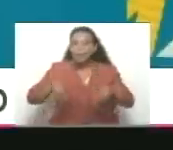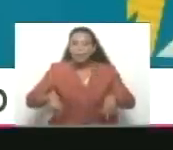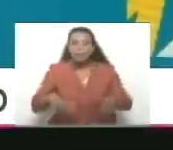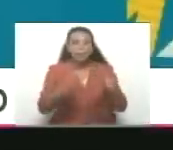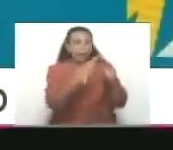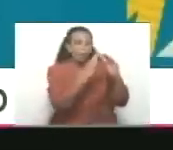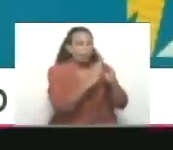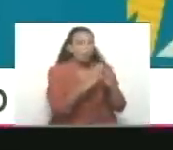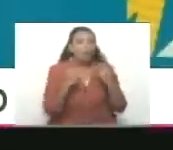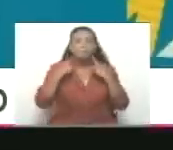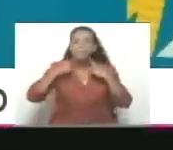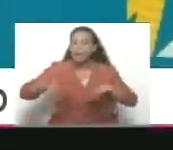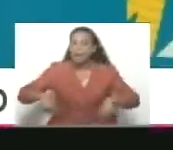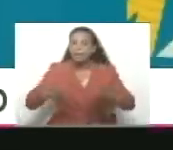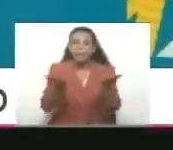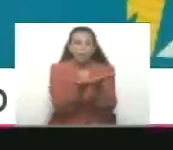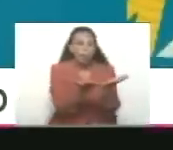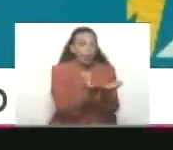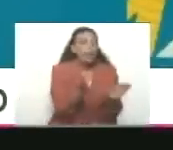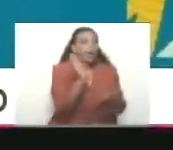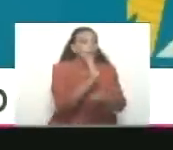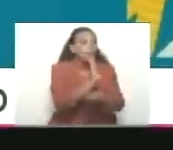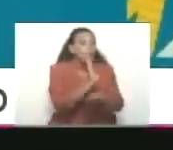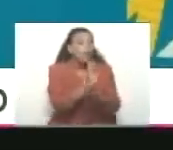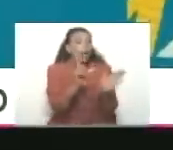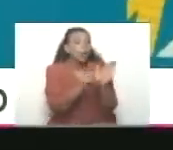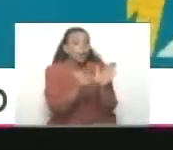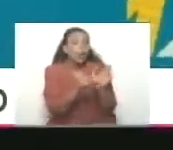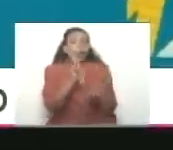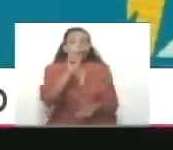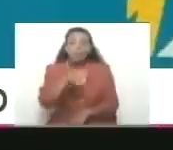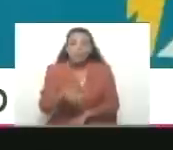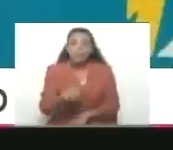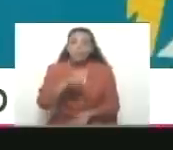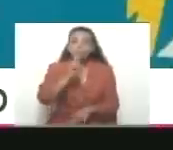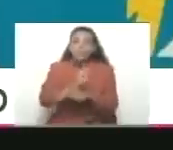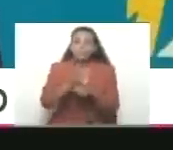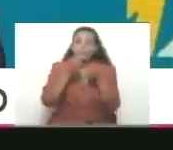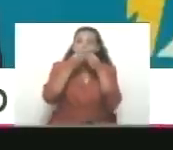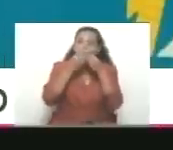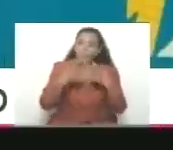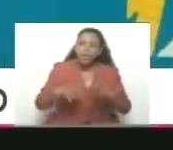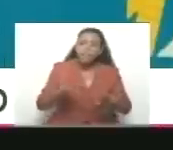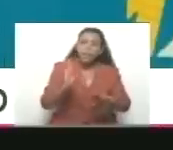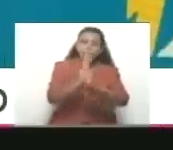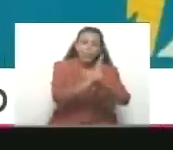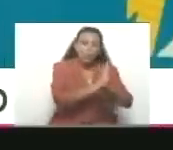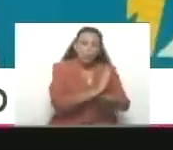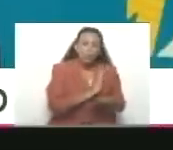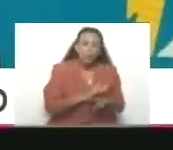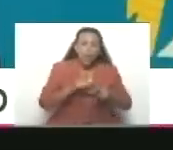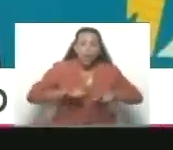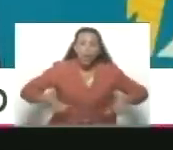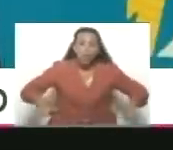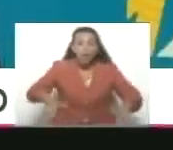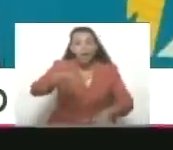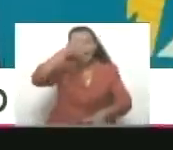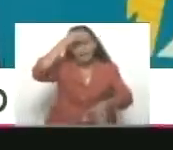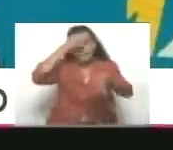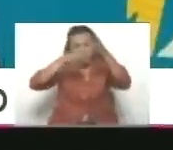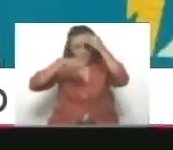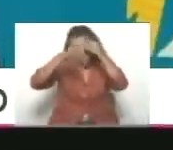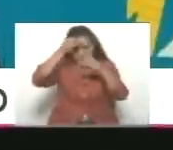ustedes podrán cuidar sus escuelas y liceos y que sean unos centros bellos de conocimiento de Educación y de saber